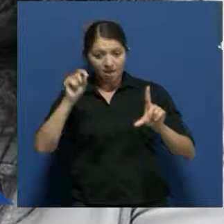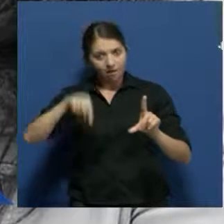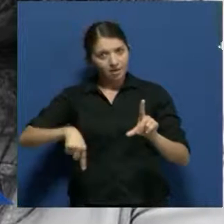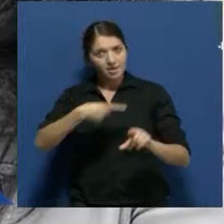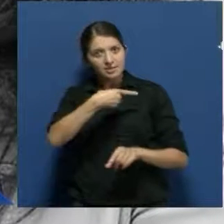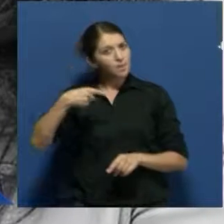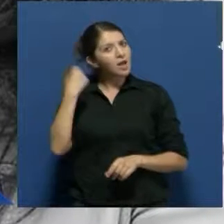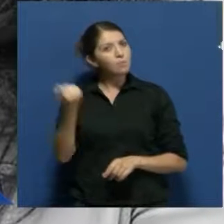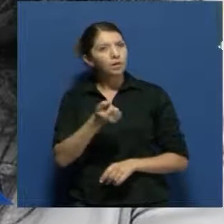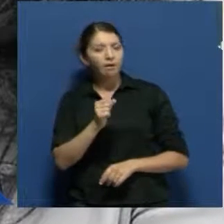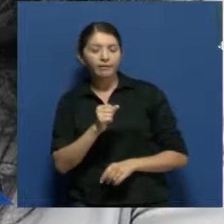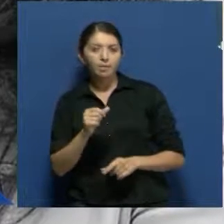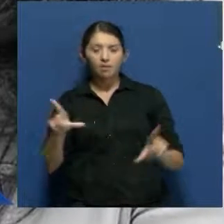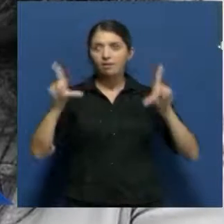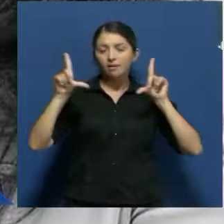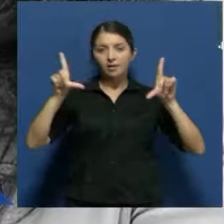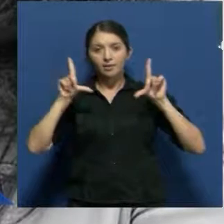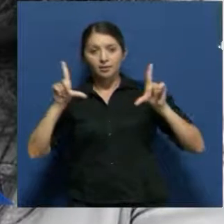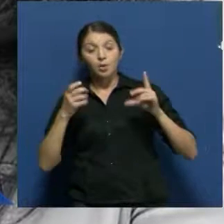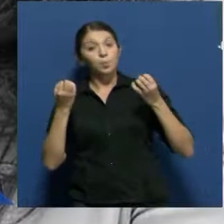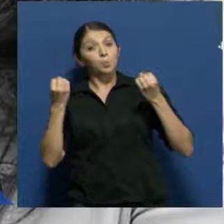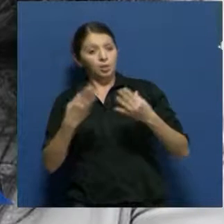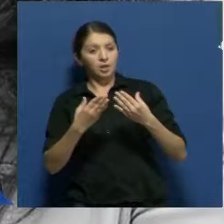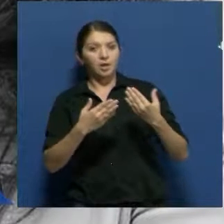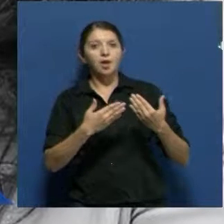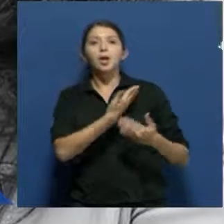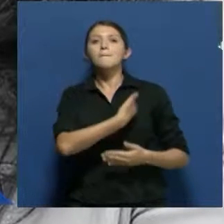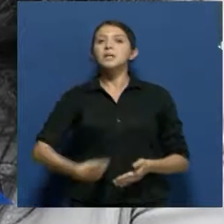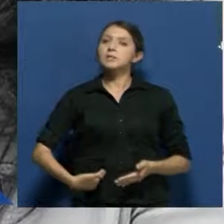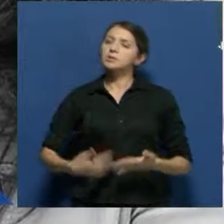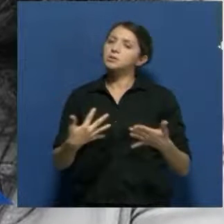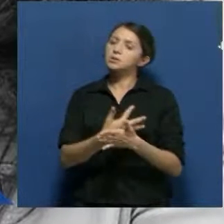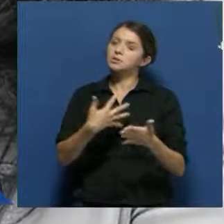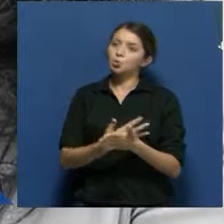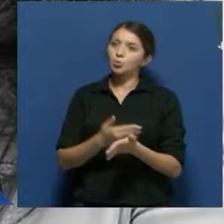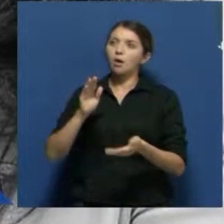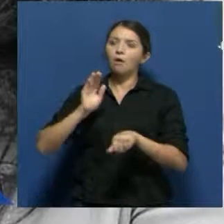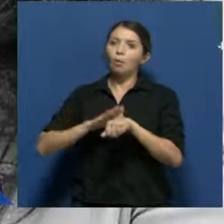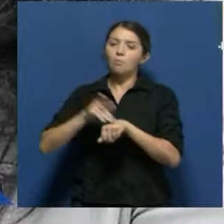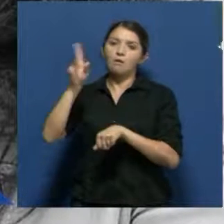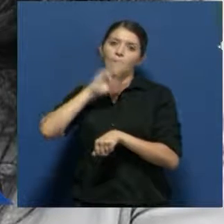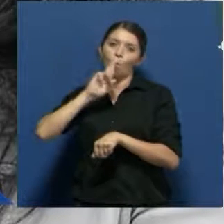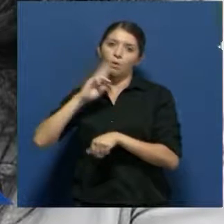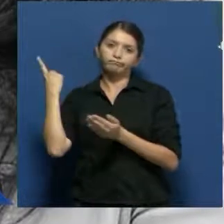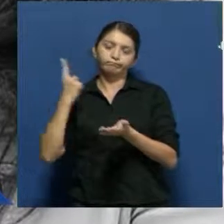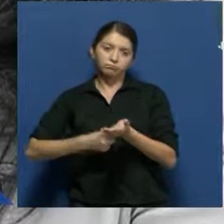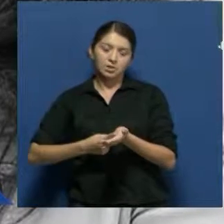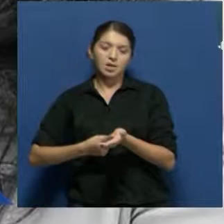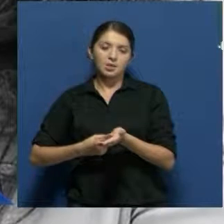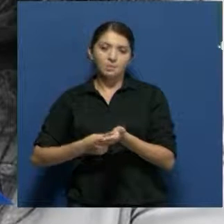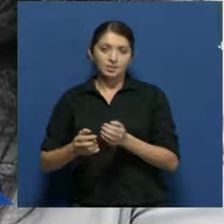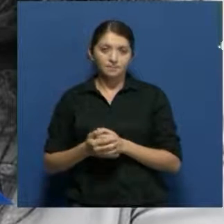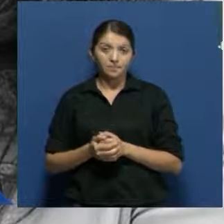y que ha tenido a mal traer al gobierno por su dictamen. El factor, como dijimos, justamente el dictamen de la